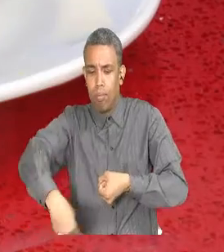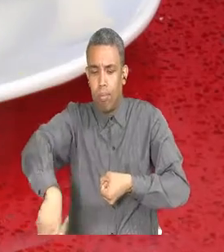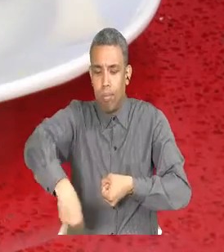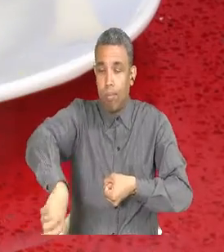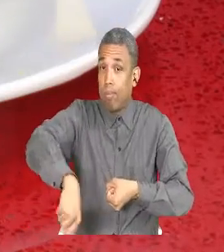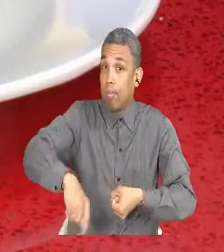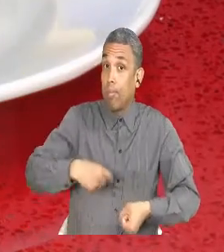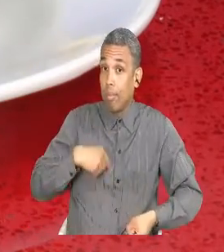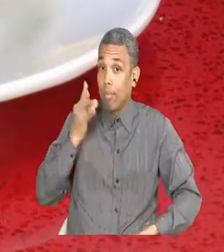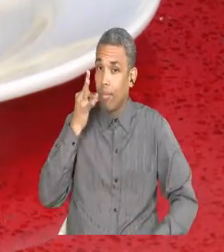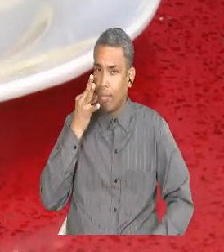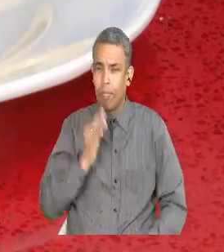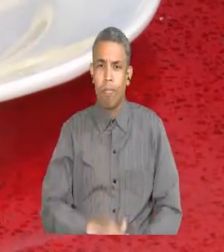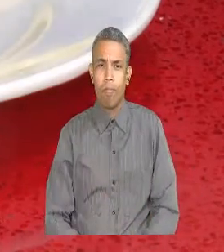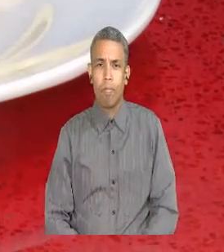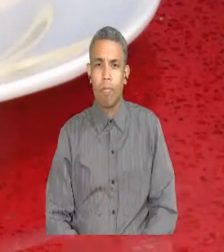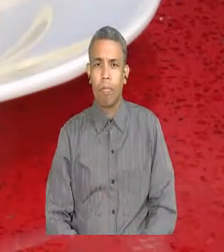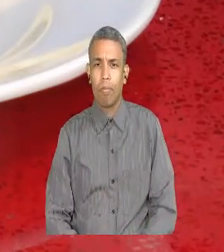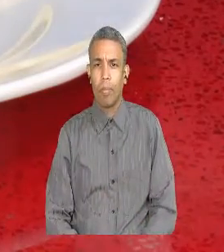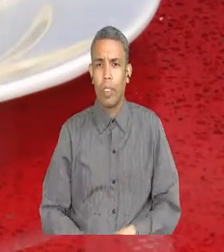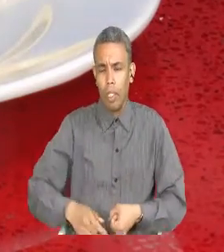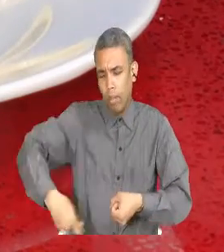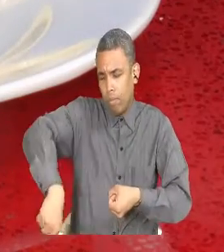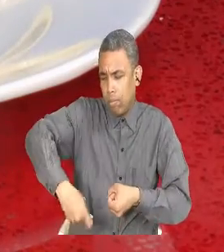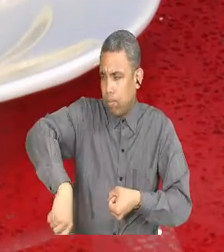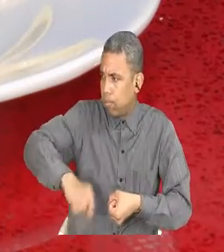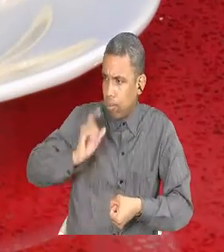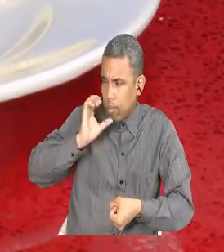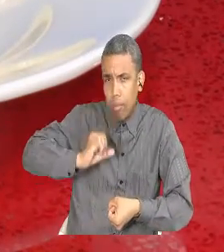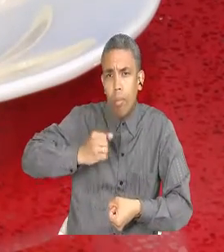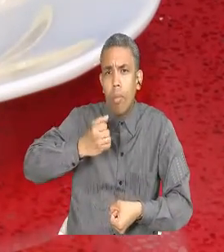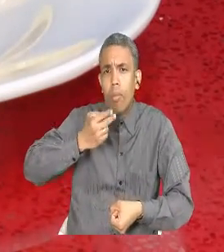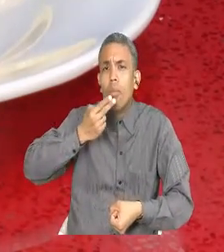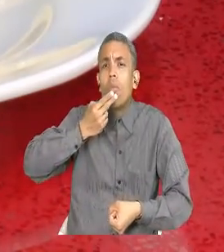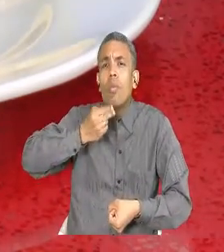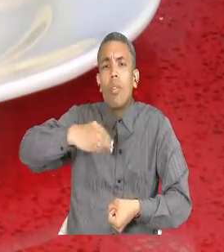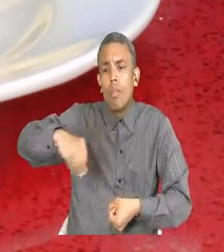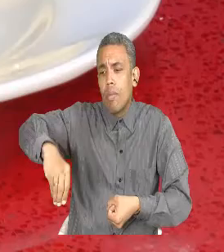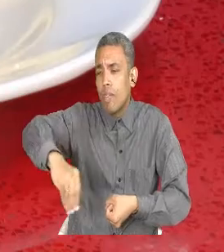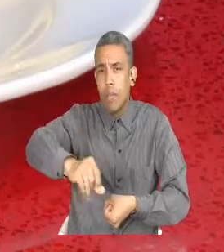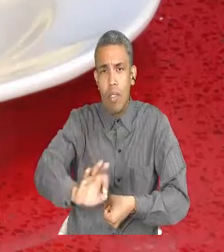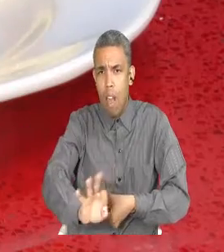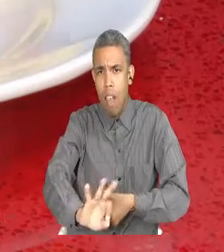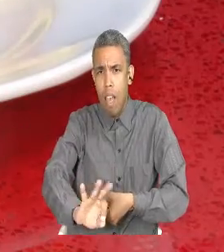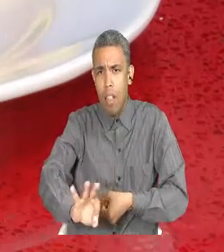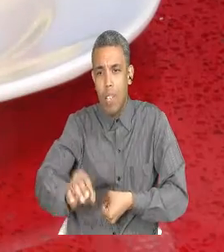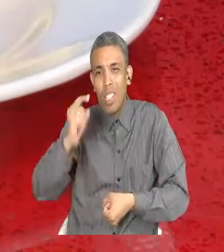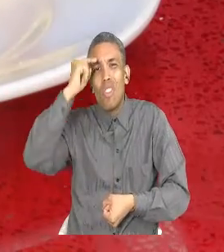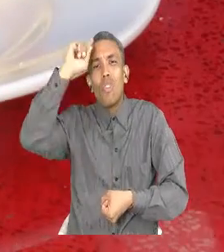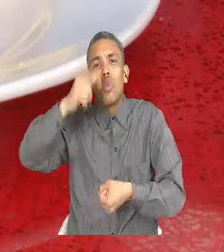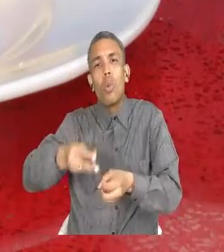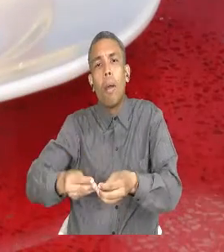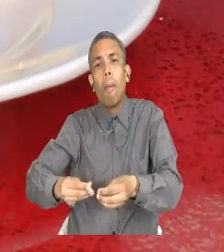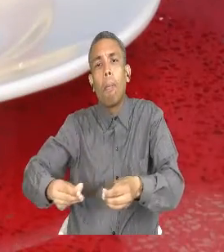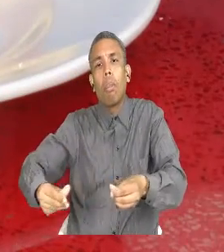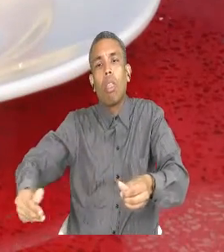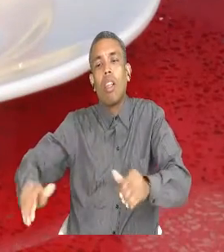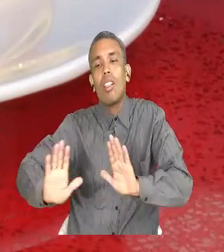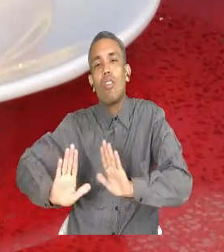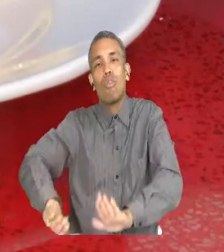no utilizamos ni azúcar ni sal, entonces va a ser un sabor neutro, okay, que va a complementar con el dulzor y el